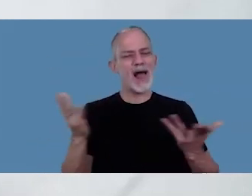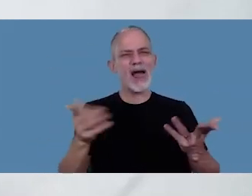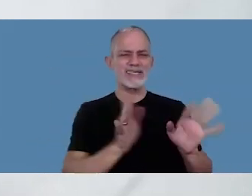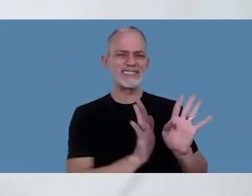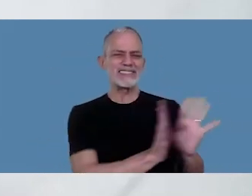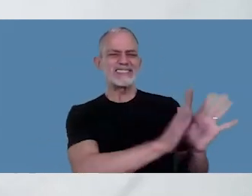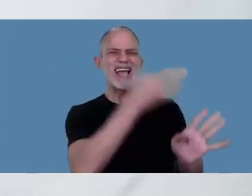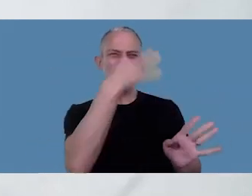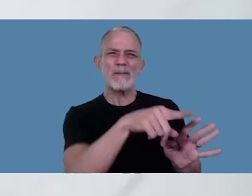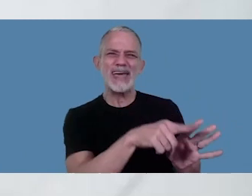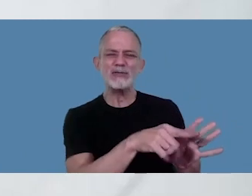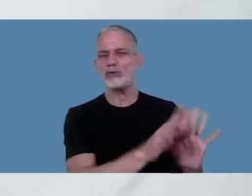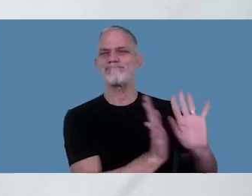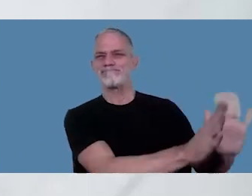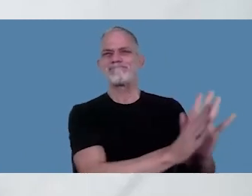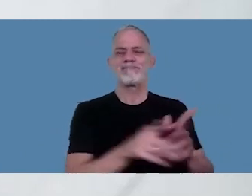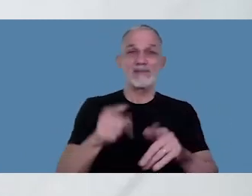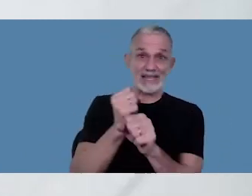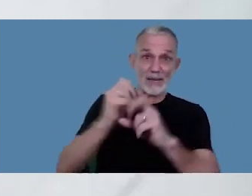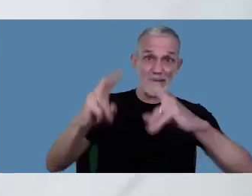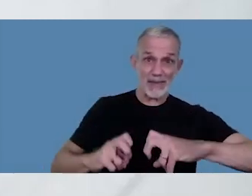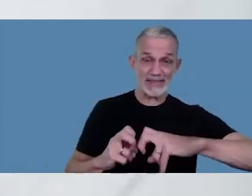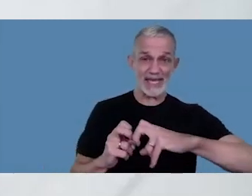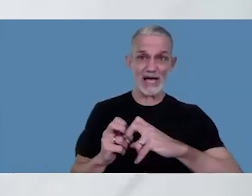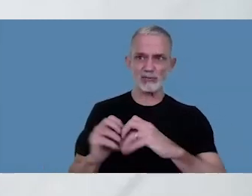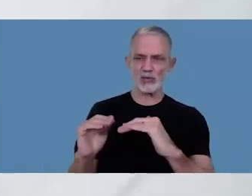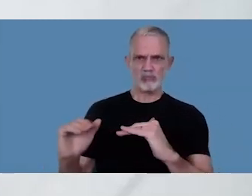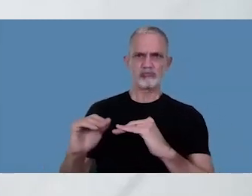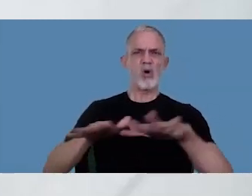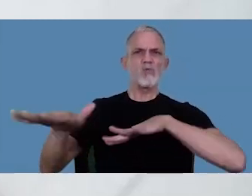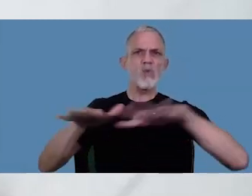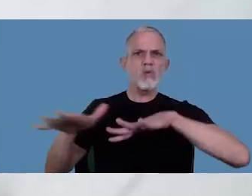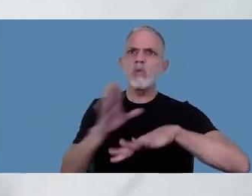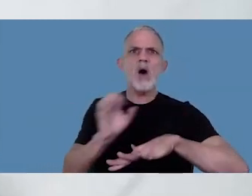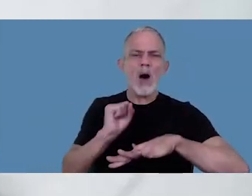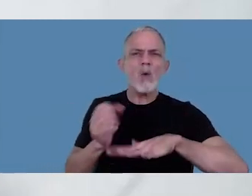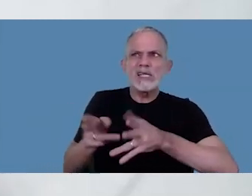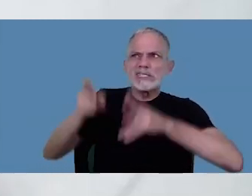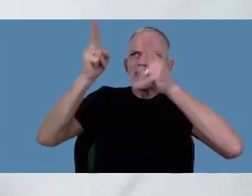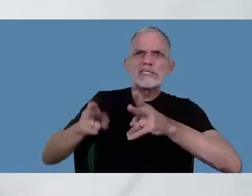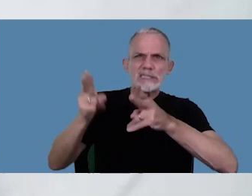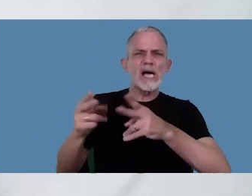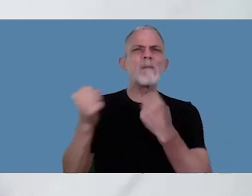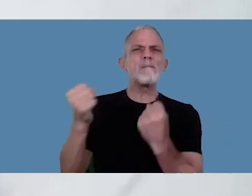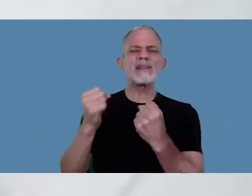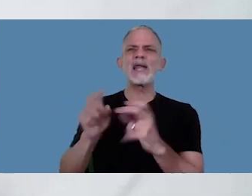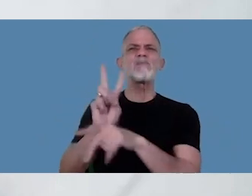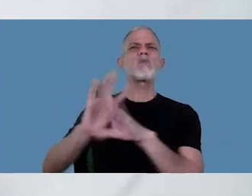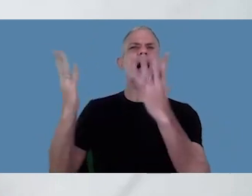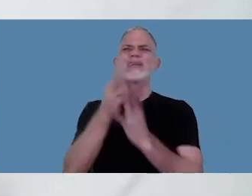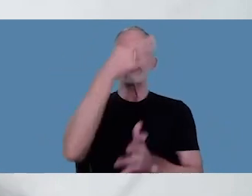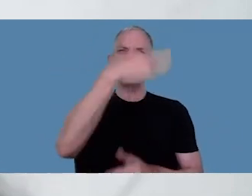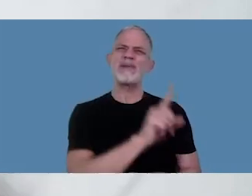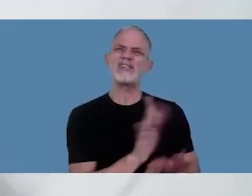haciendo trabajos muy interesantes y sismo resistentes con materiales mucho más sustentables que el cemento.